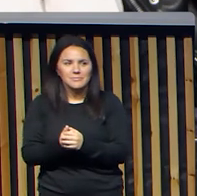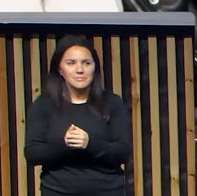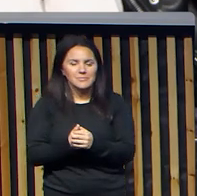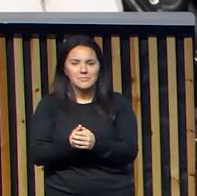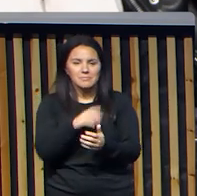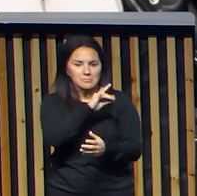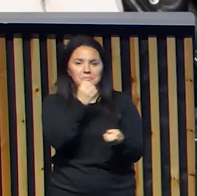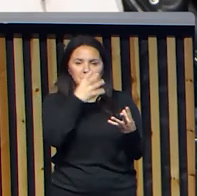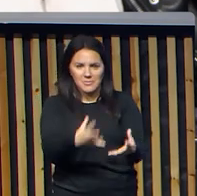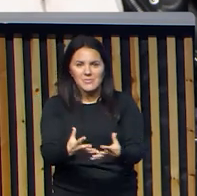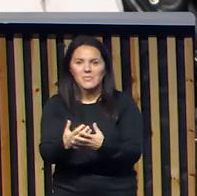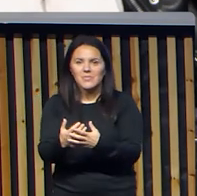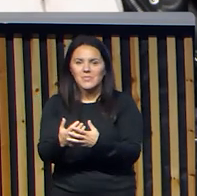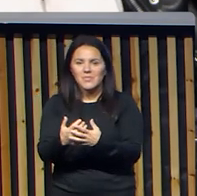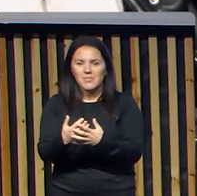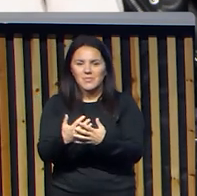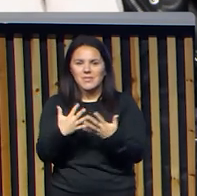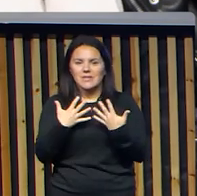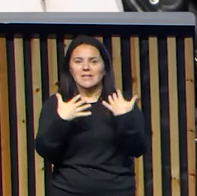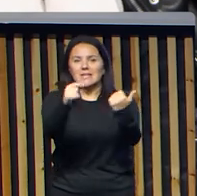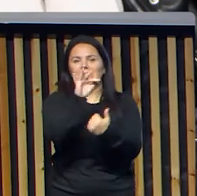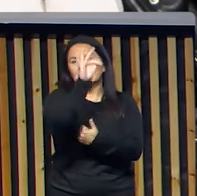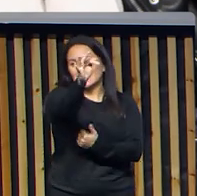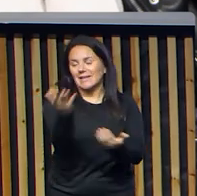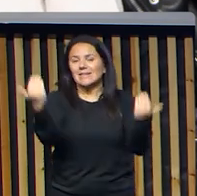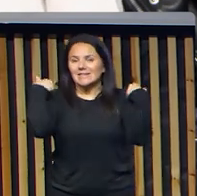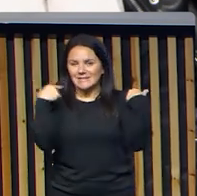bien madre mía estamos todos todos